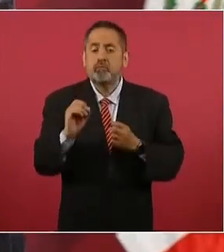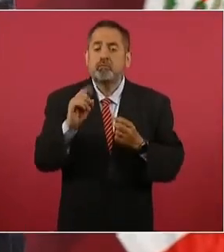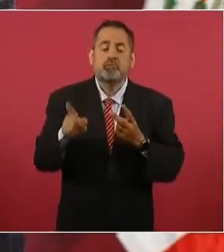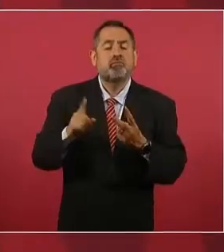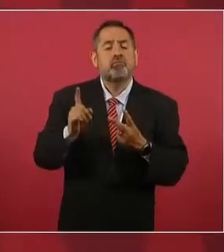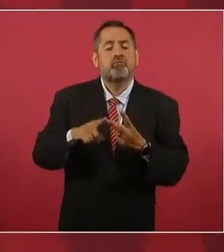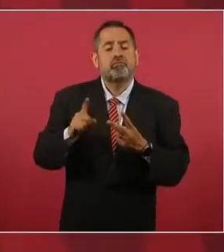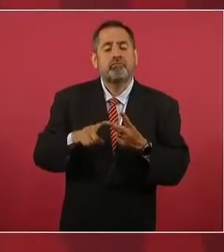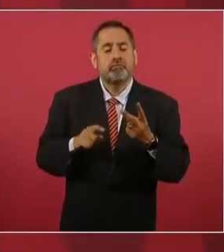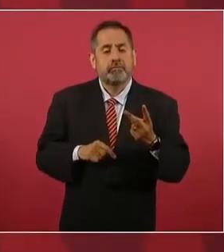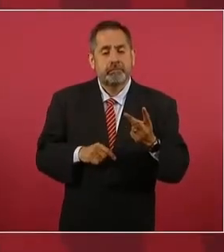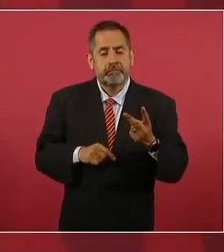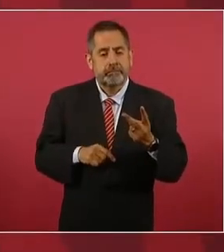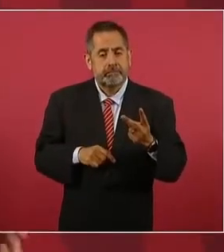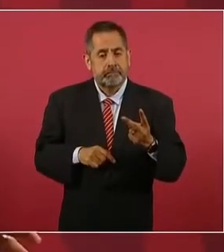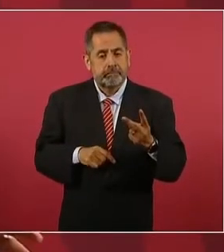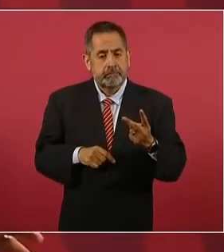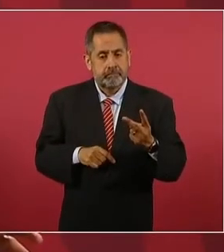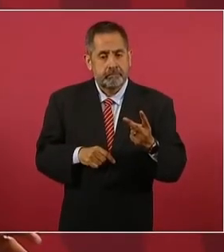o